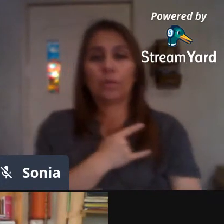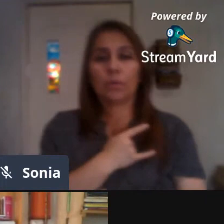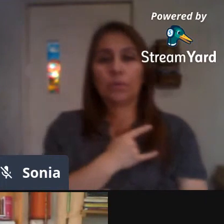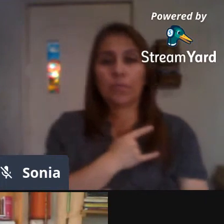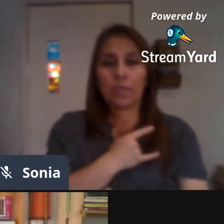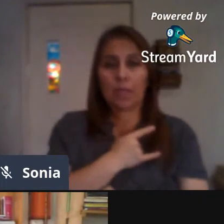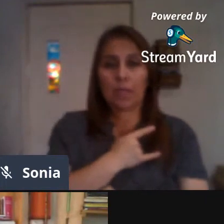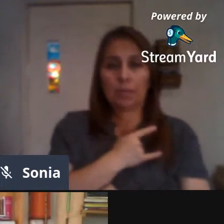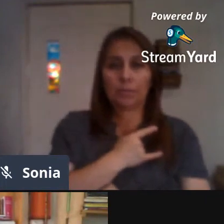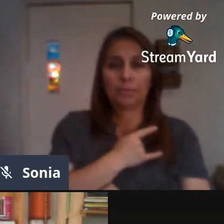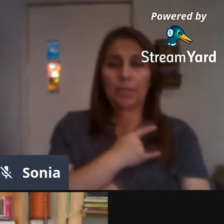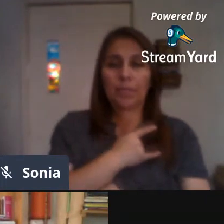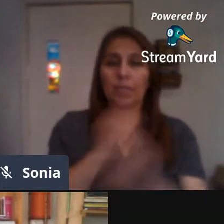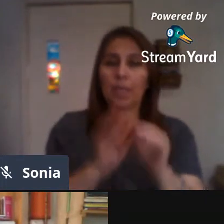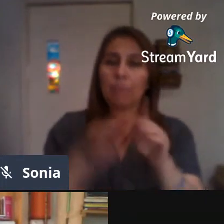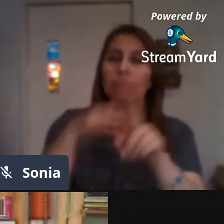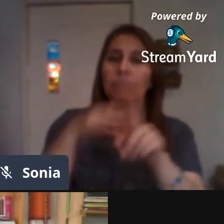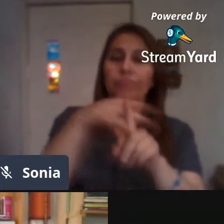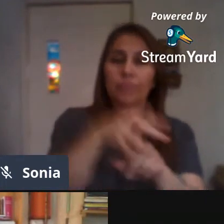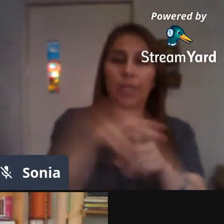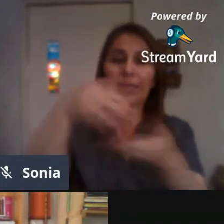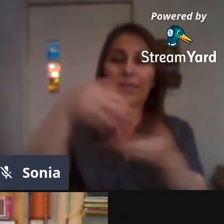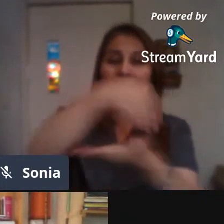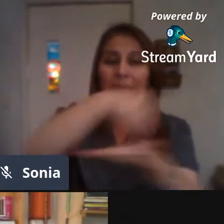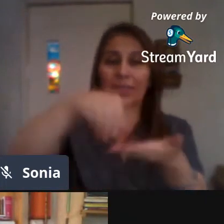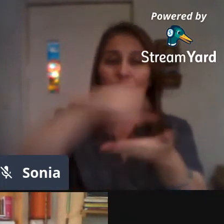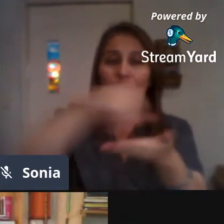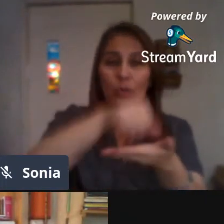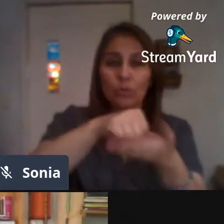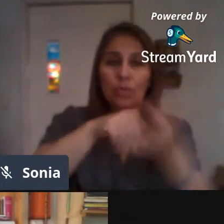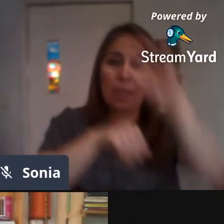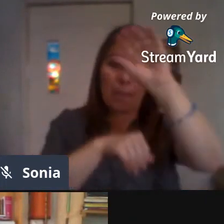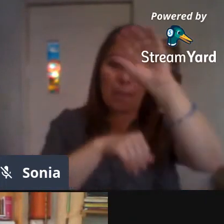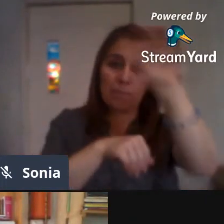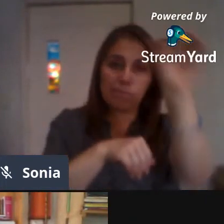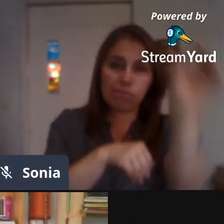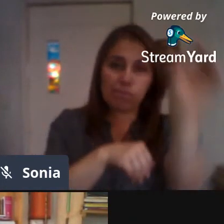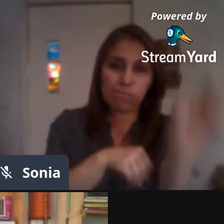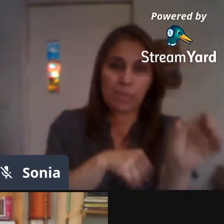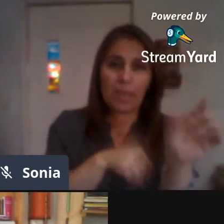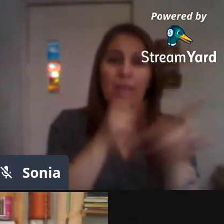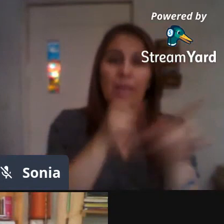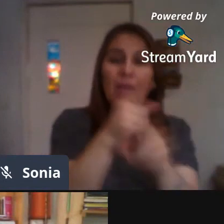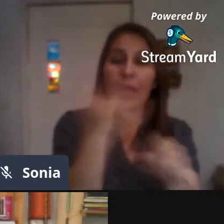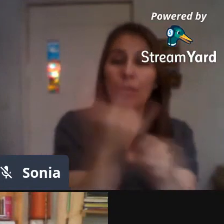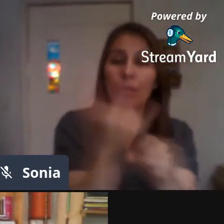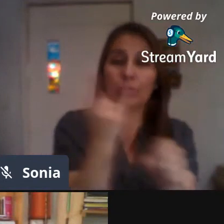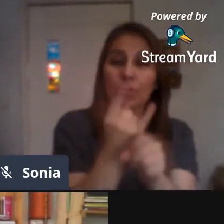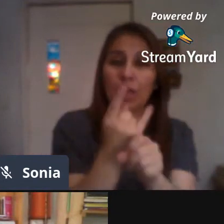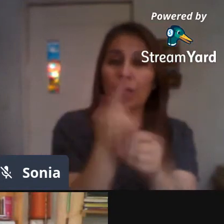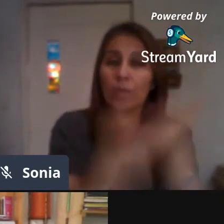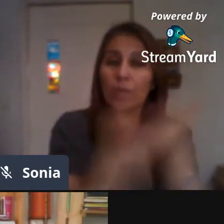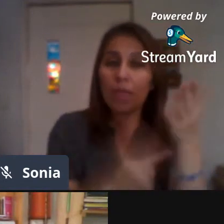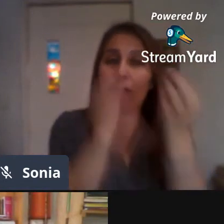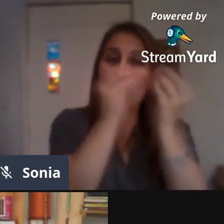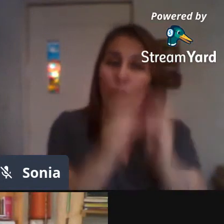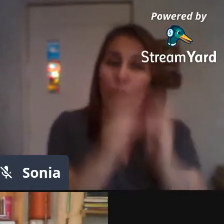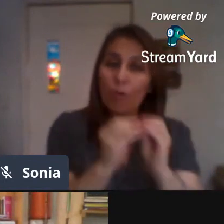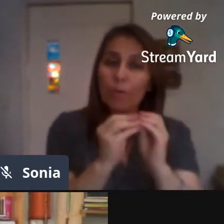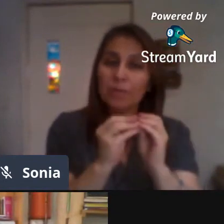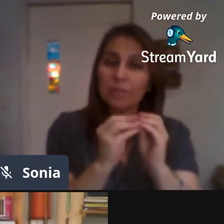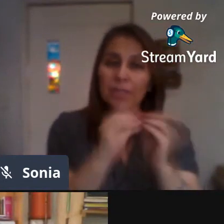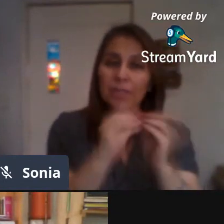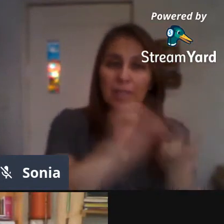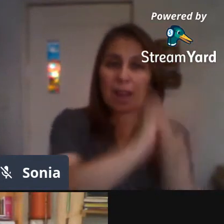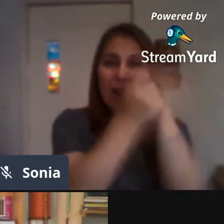en el pacífico y empezar a tomar esas formas de música y llevarlas a otro sistema también de escritura que era la escritura